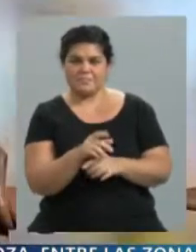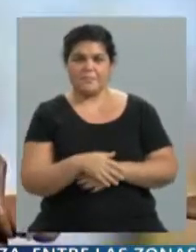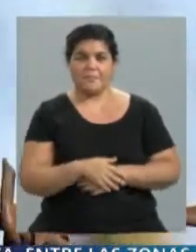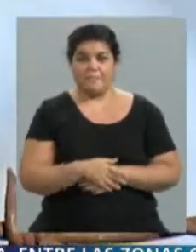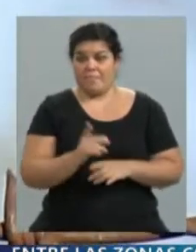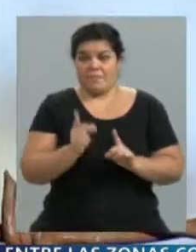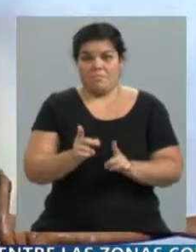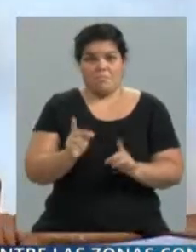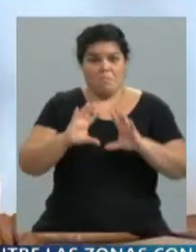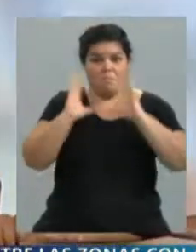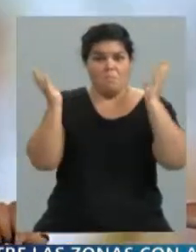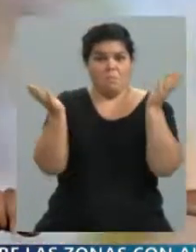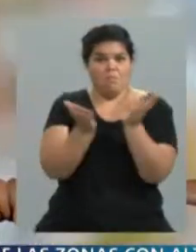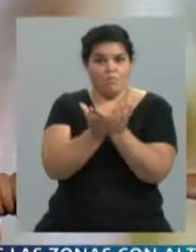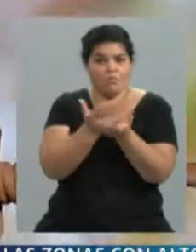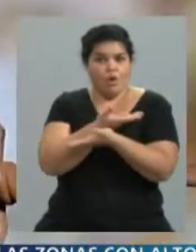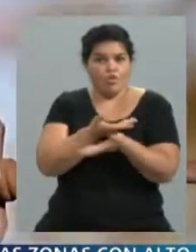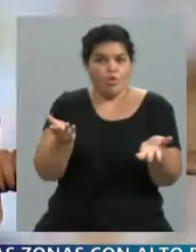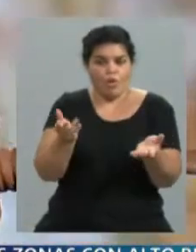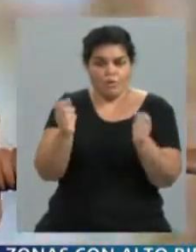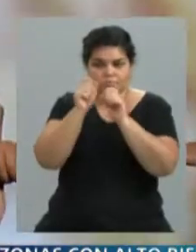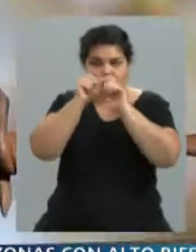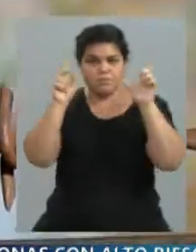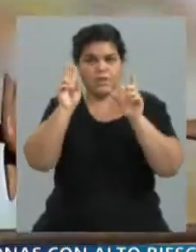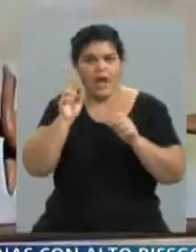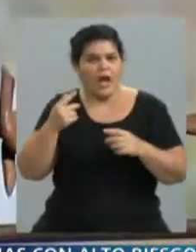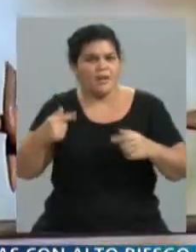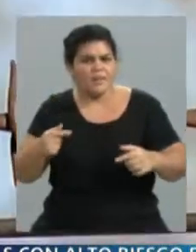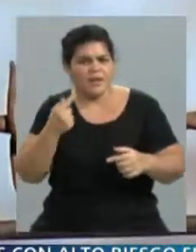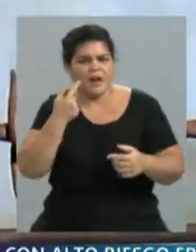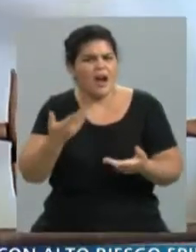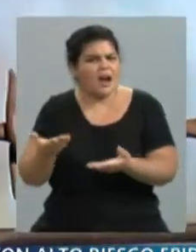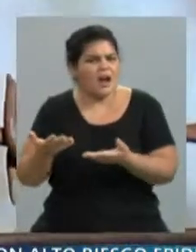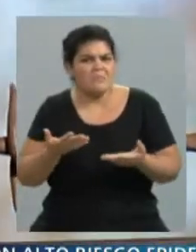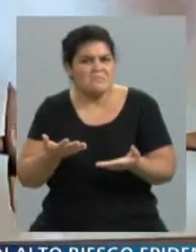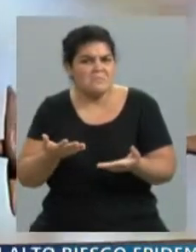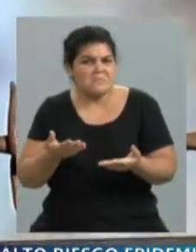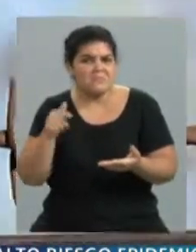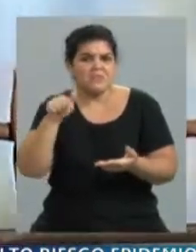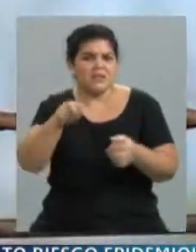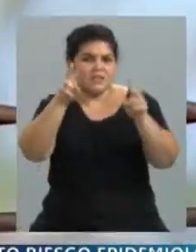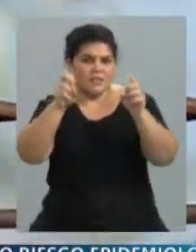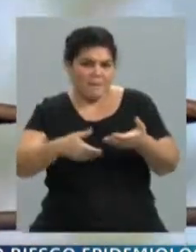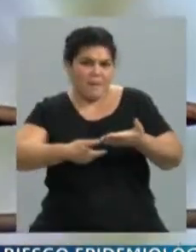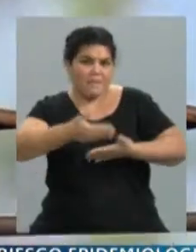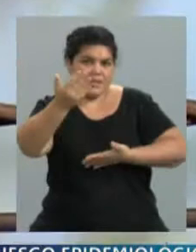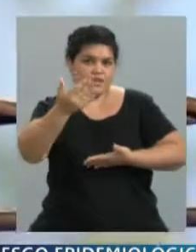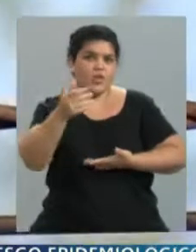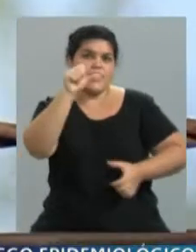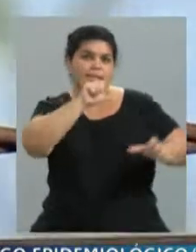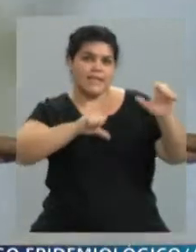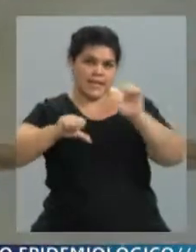mundo está ahí atento a lo que está sucediendo, digamos, resultados de estas investigaciones científicas de